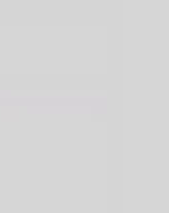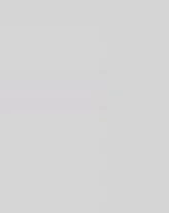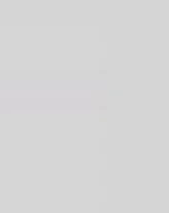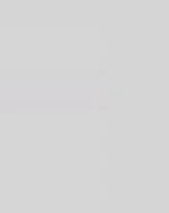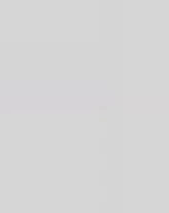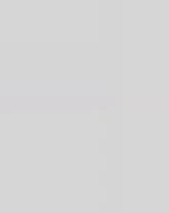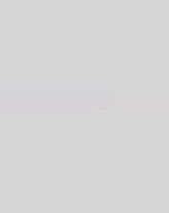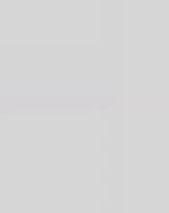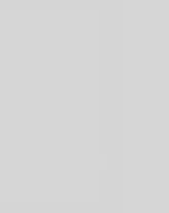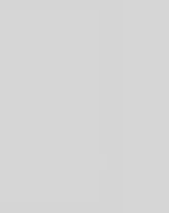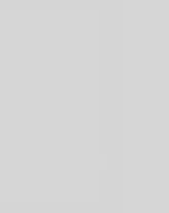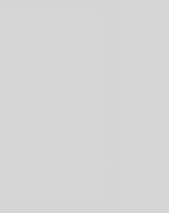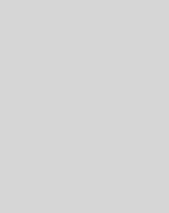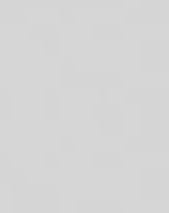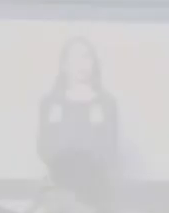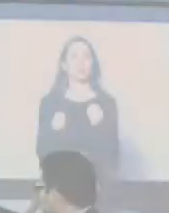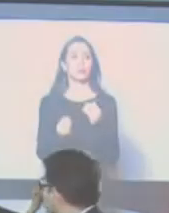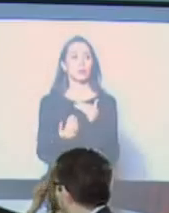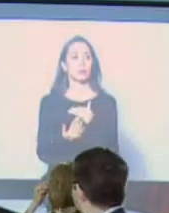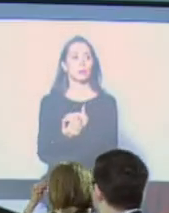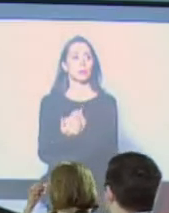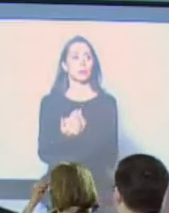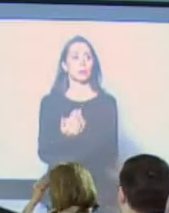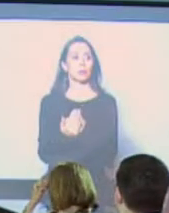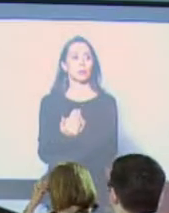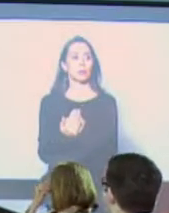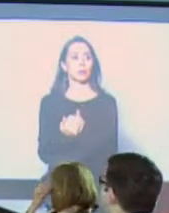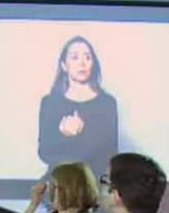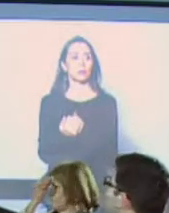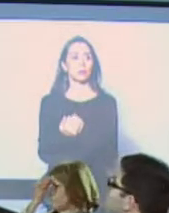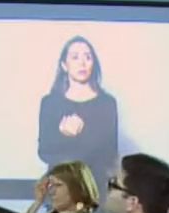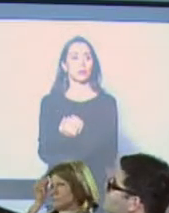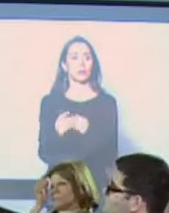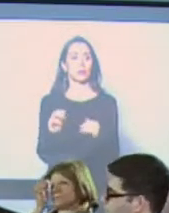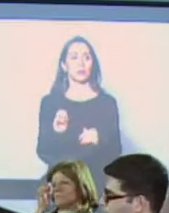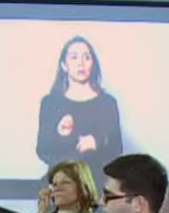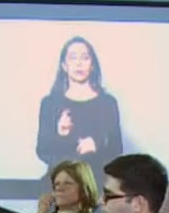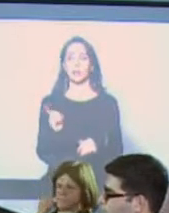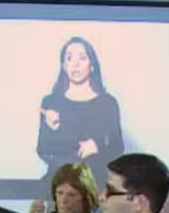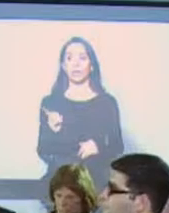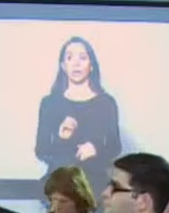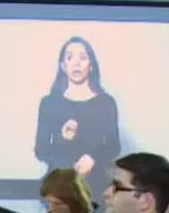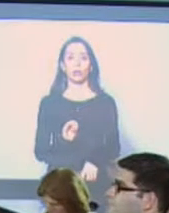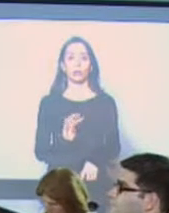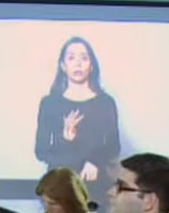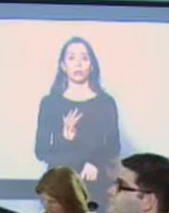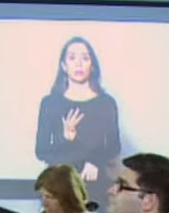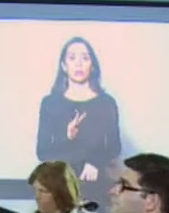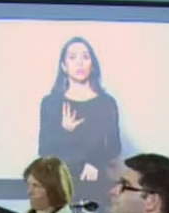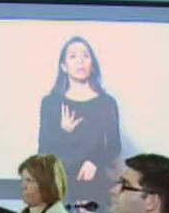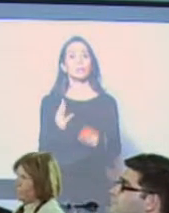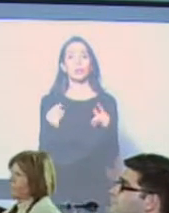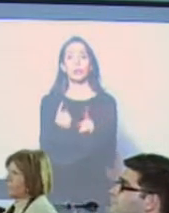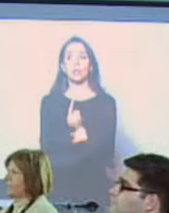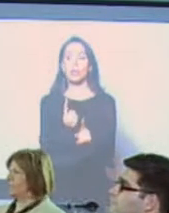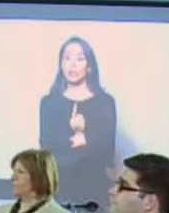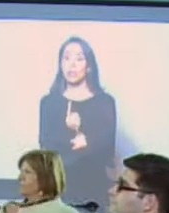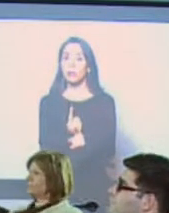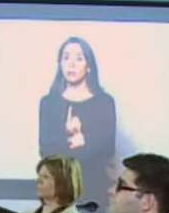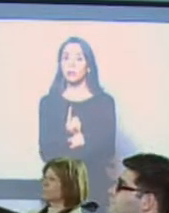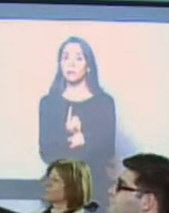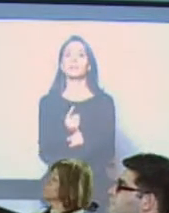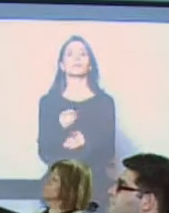Bienvenidos a la Biblioteca del Congreso Nacional y a este cuarto diálogo de inclusión, orientación sexual e identidad de género